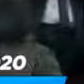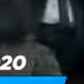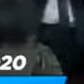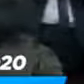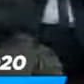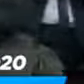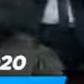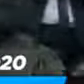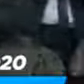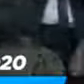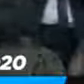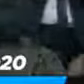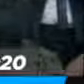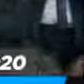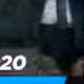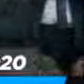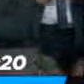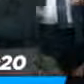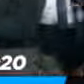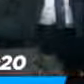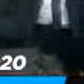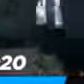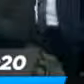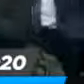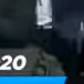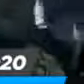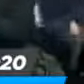¿Las manifestaciones son posteriores a la apertura?